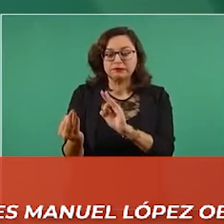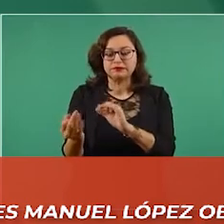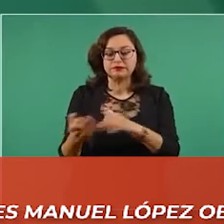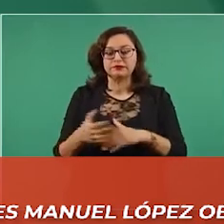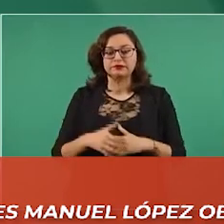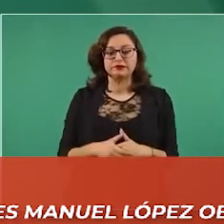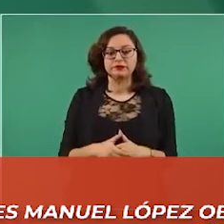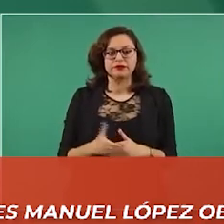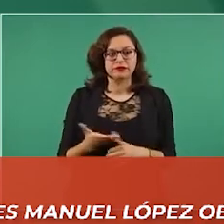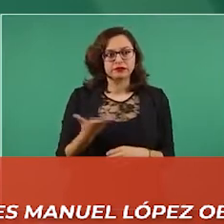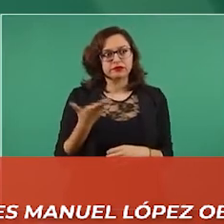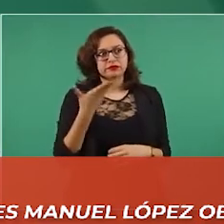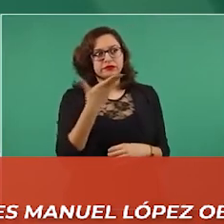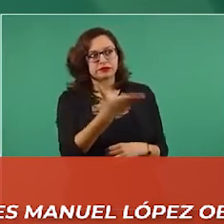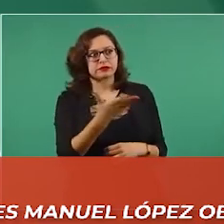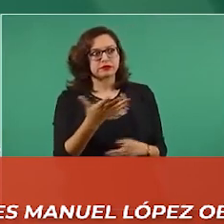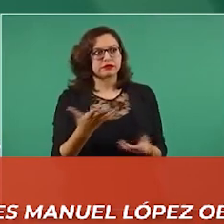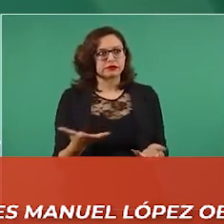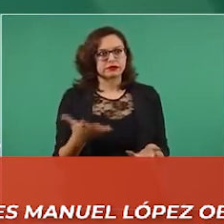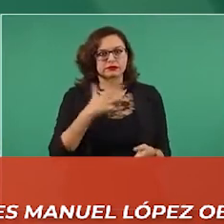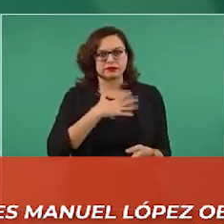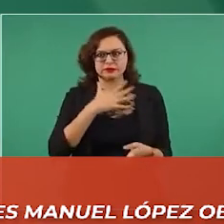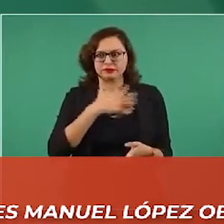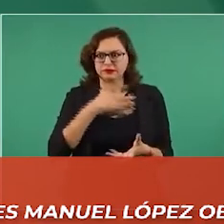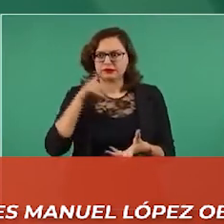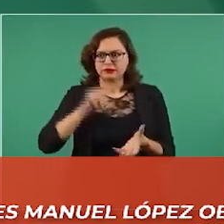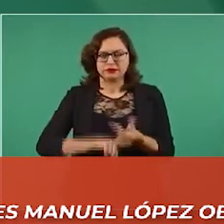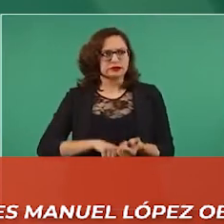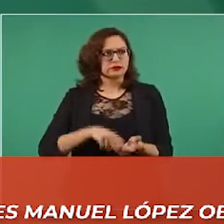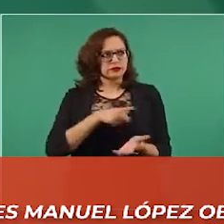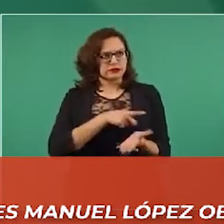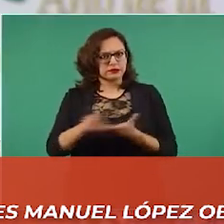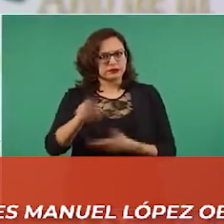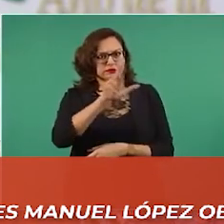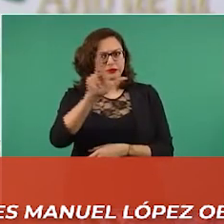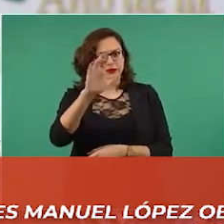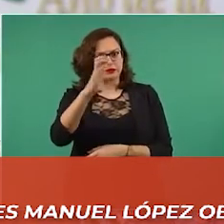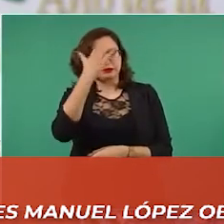le estaban pidiendo reconocimiento a las comunidades indígenas.